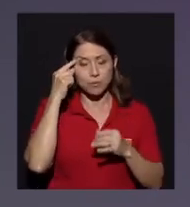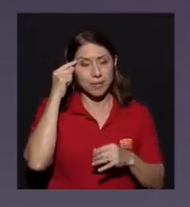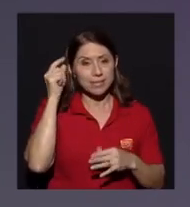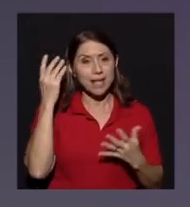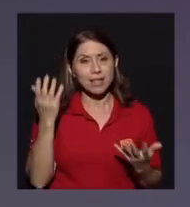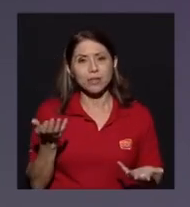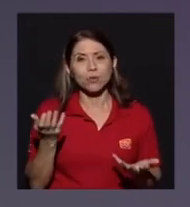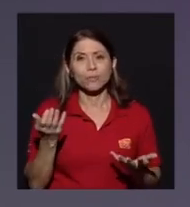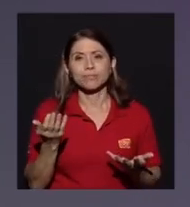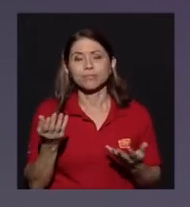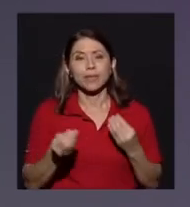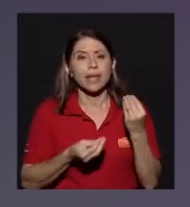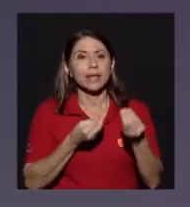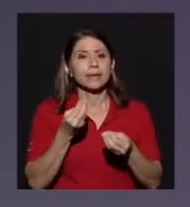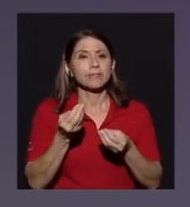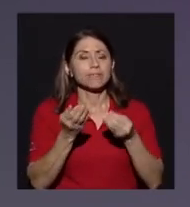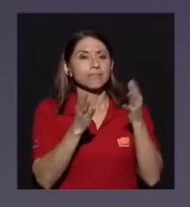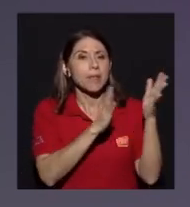planes